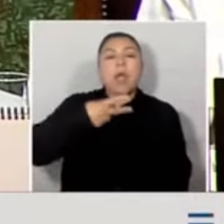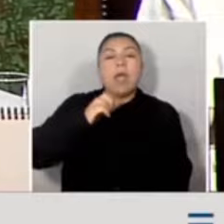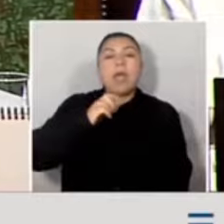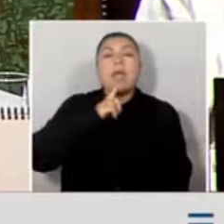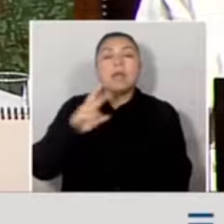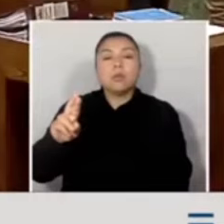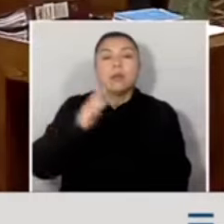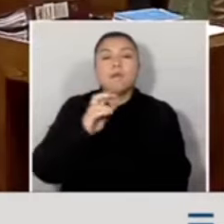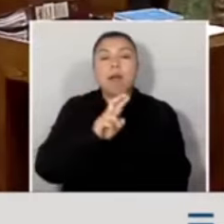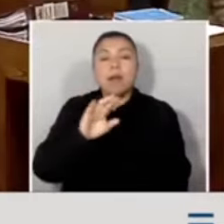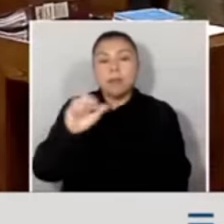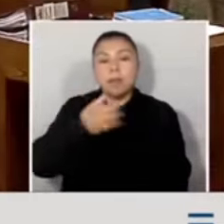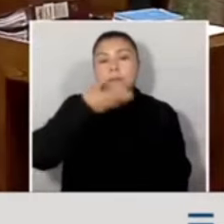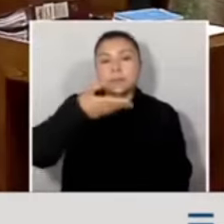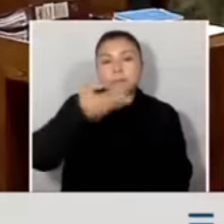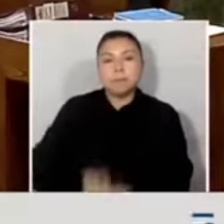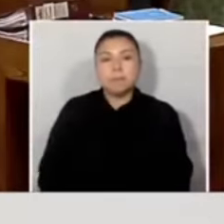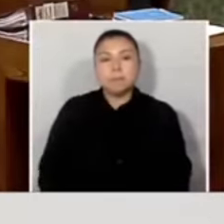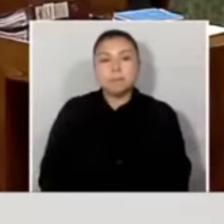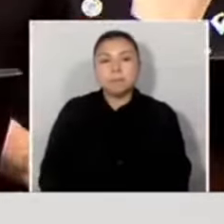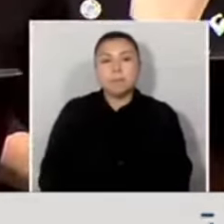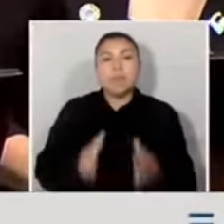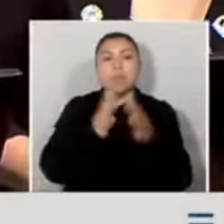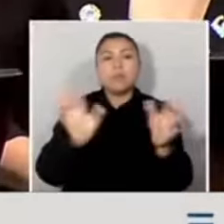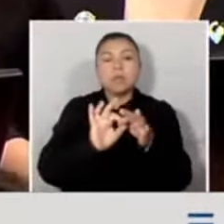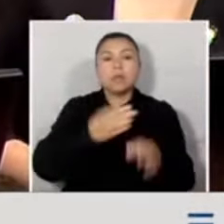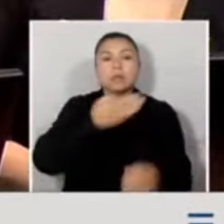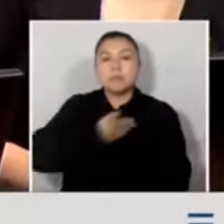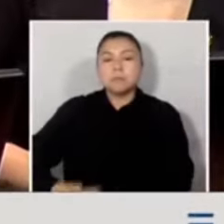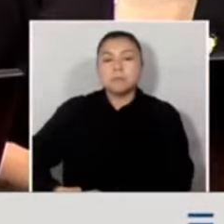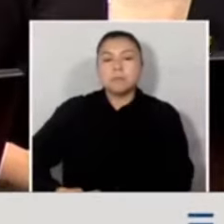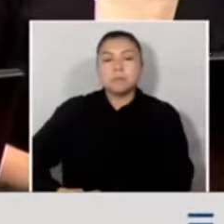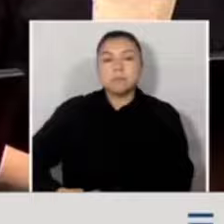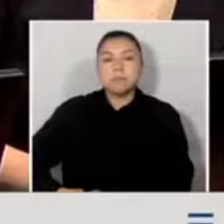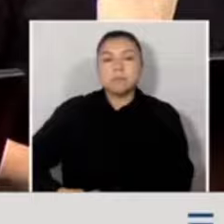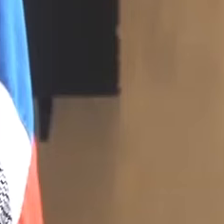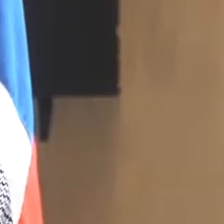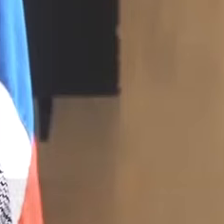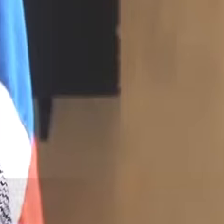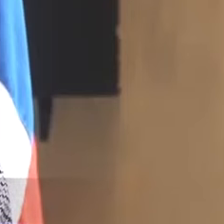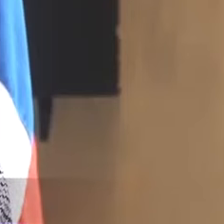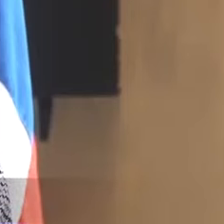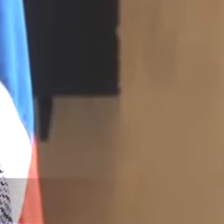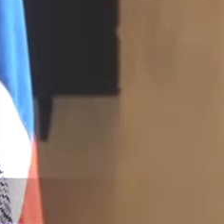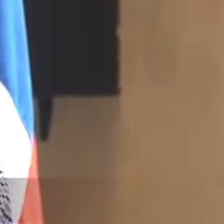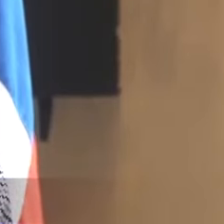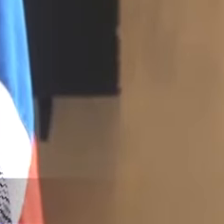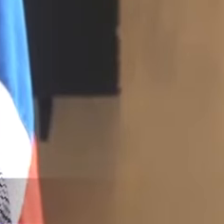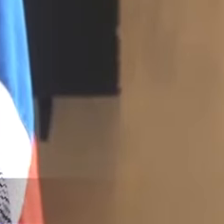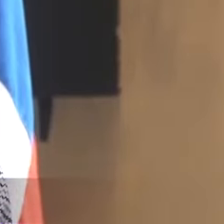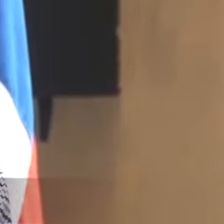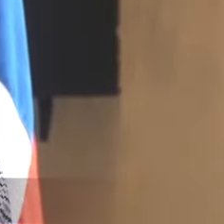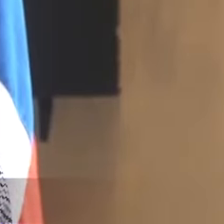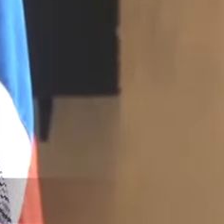por lo menos consiguió los votos para que se aprobara la idea de legislar hay que distinguir además Quién es el adversario para mí y para